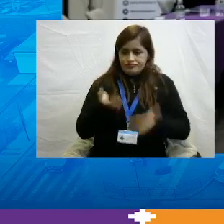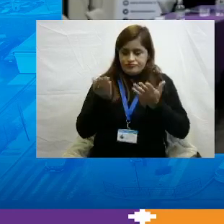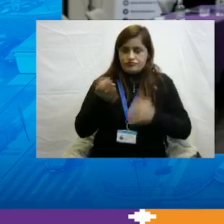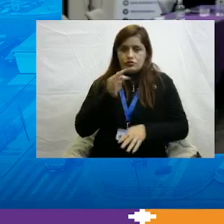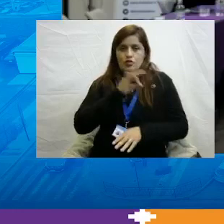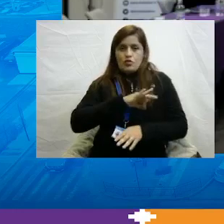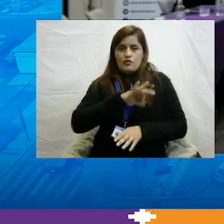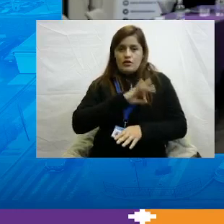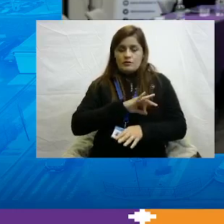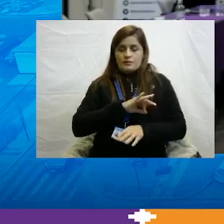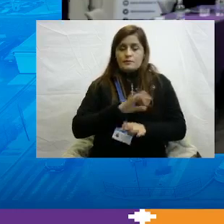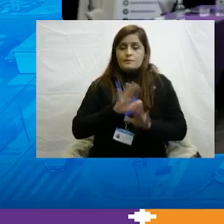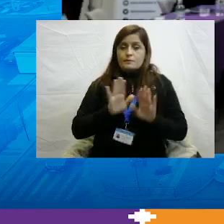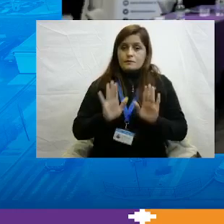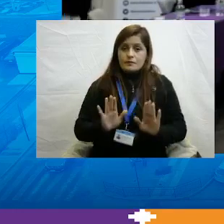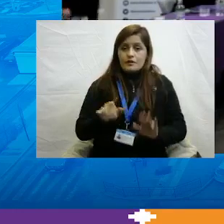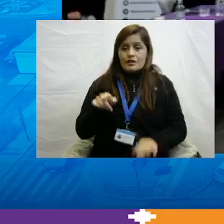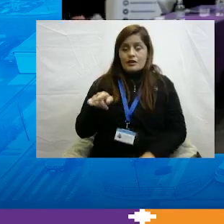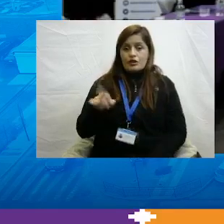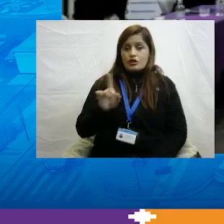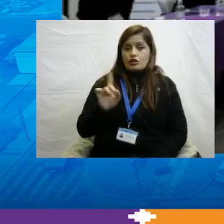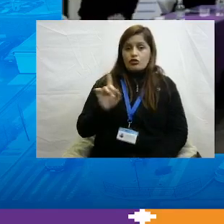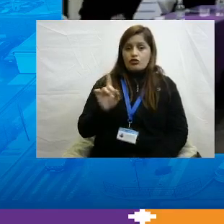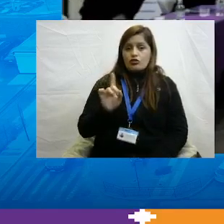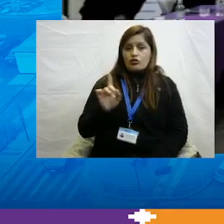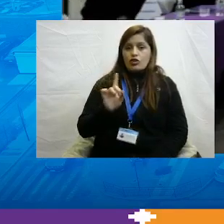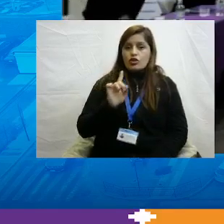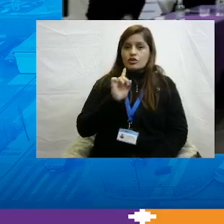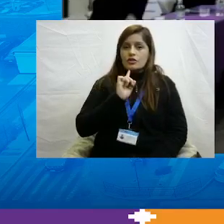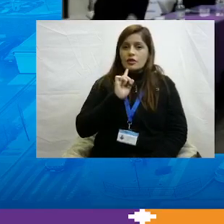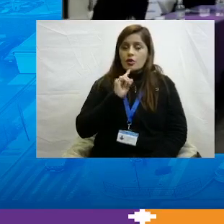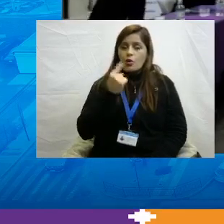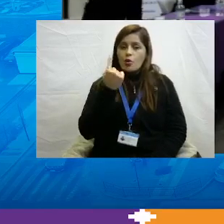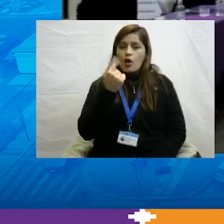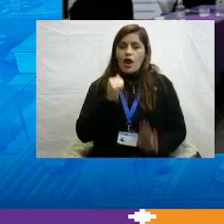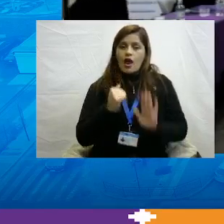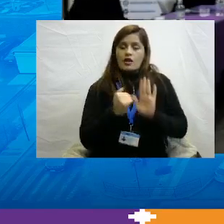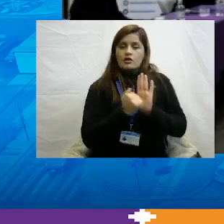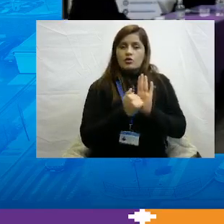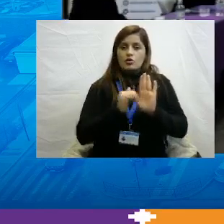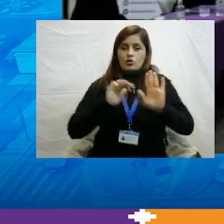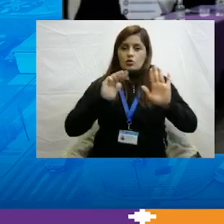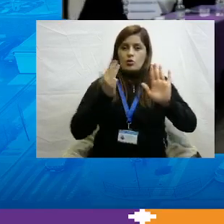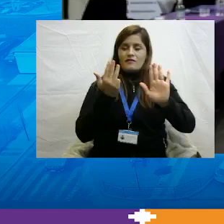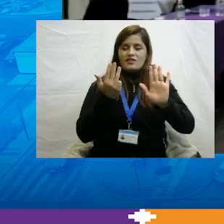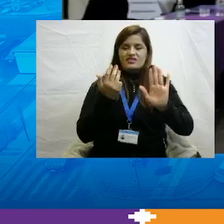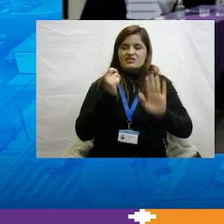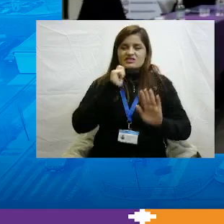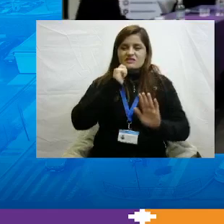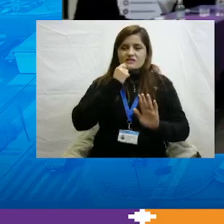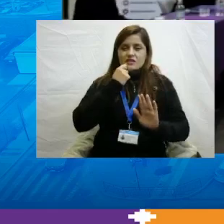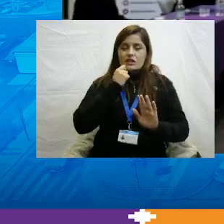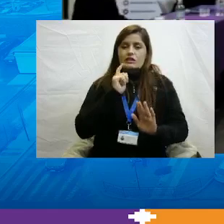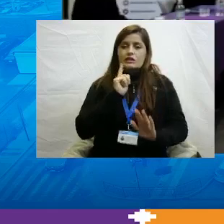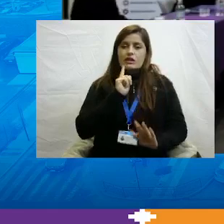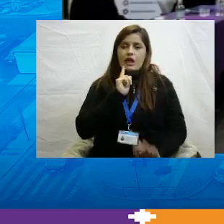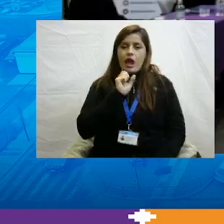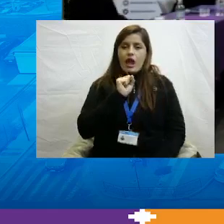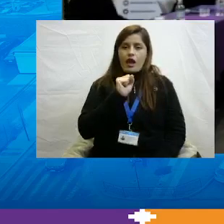Sin embargo, él no cumplía con uno de los requisitos del artículo 9 de dicha ley, que corresponde a estar afiliado a una